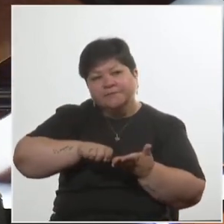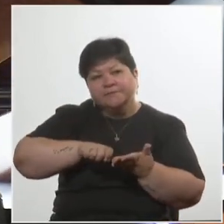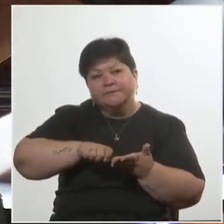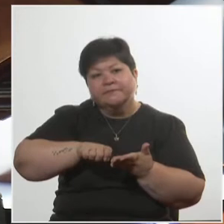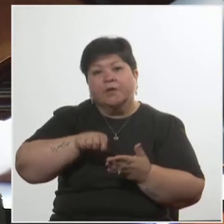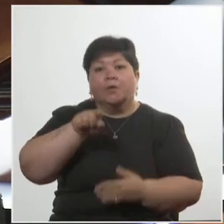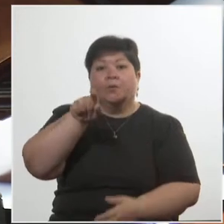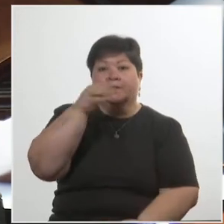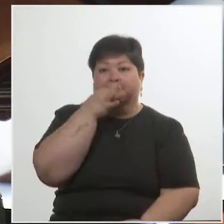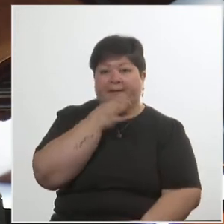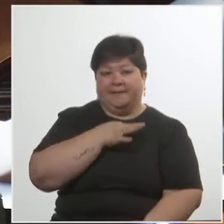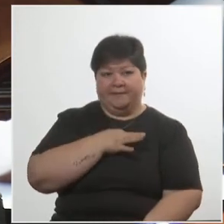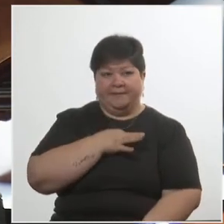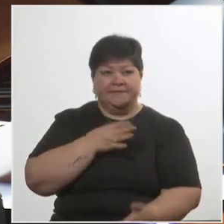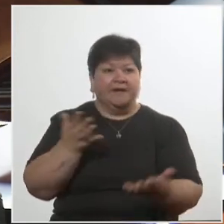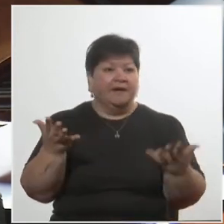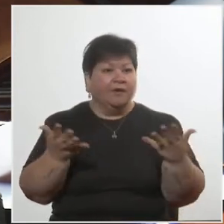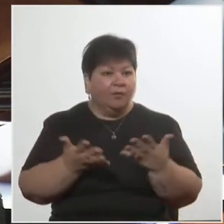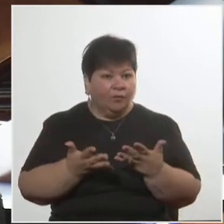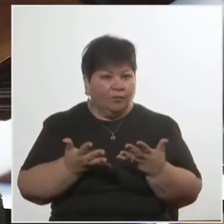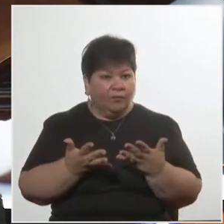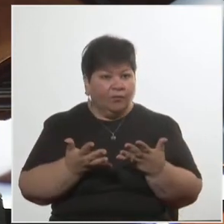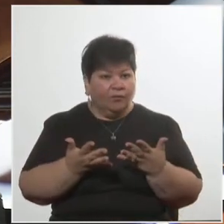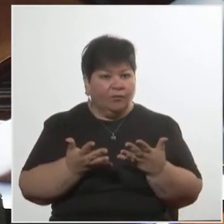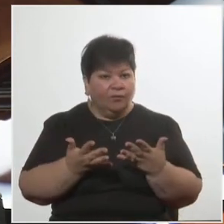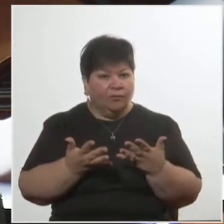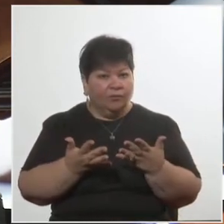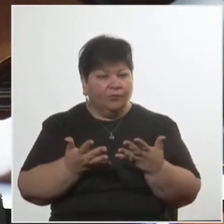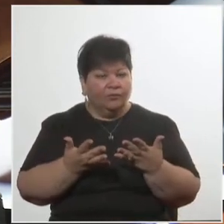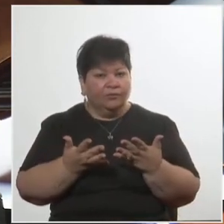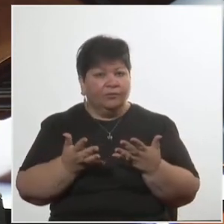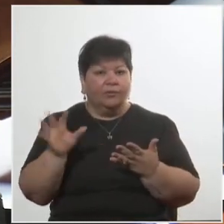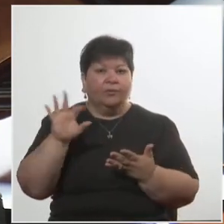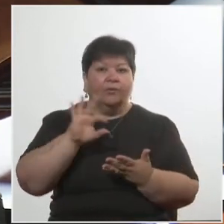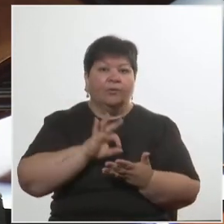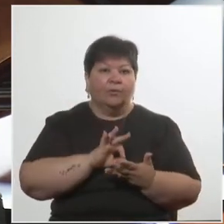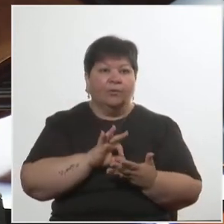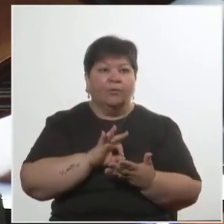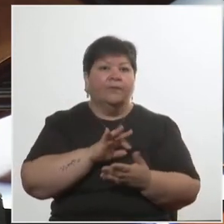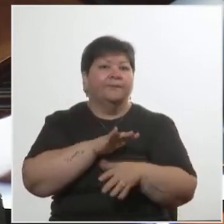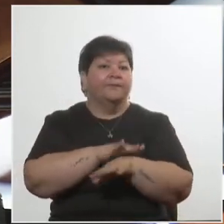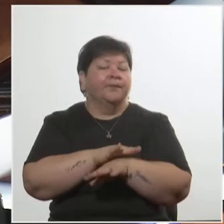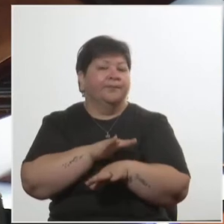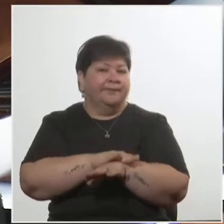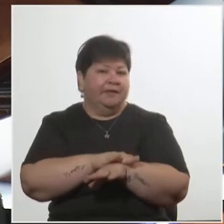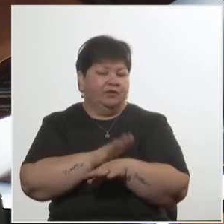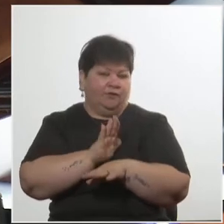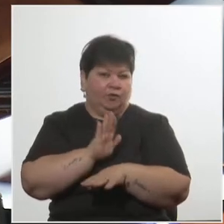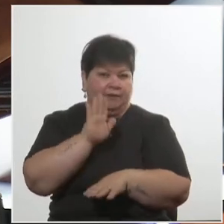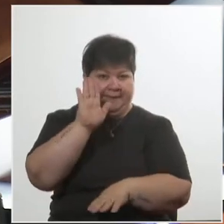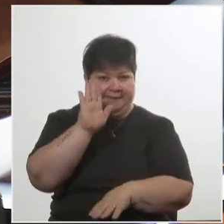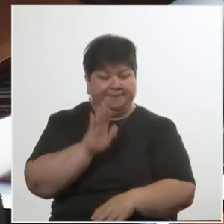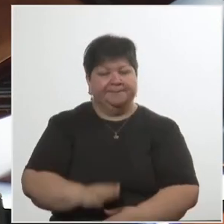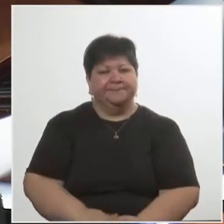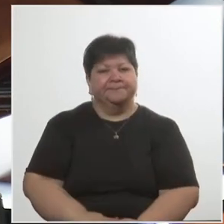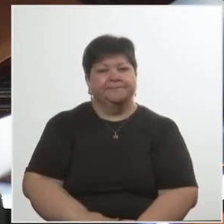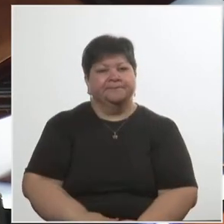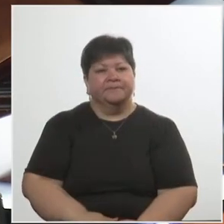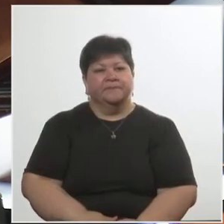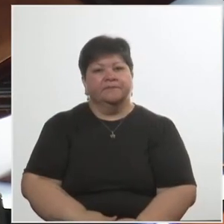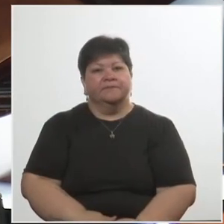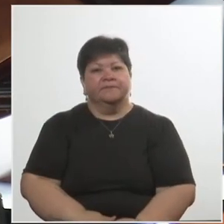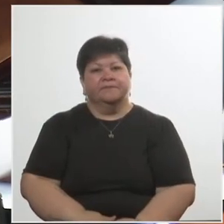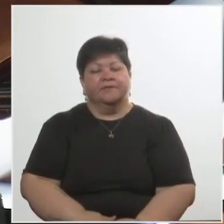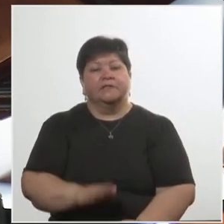si usted me indicará si lo hacemos ahora o este o lo hacemos a la hora de votar si le parece